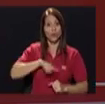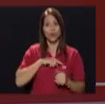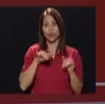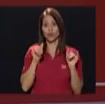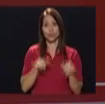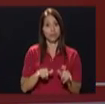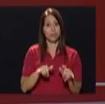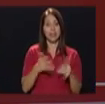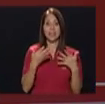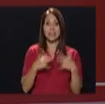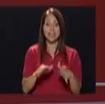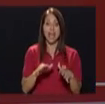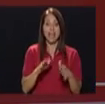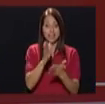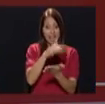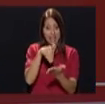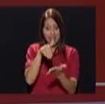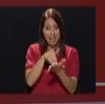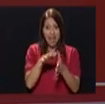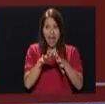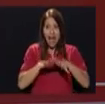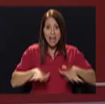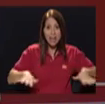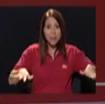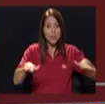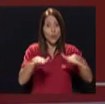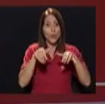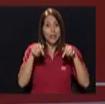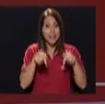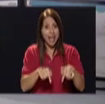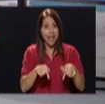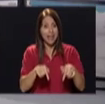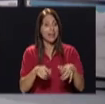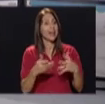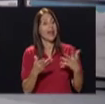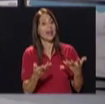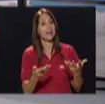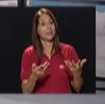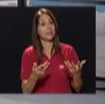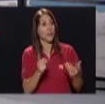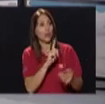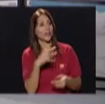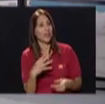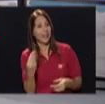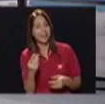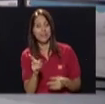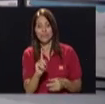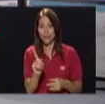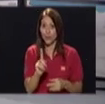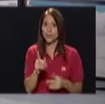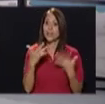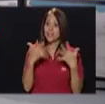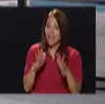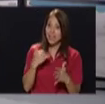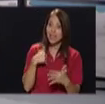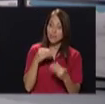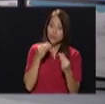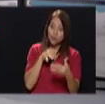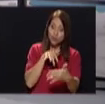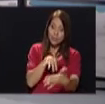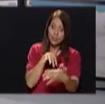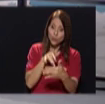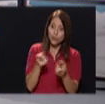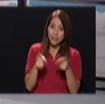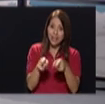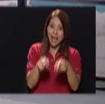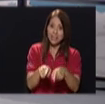está aquí con nosotros, está el área metropolitana, no se van a ir a con ninguna muchos parte. estudios de caso, entonces yo siento que estos estudios de caso nos